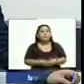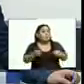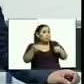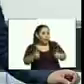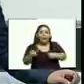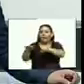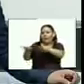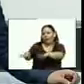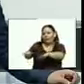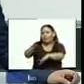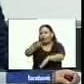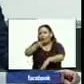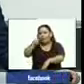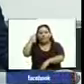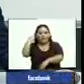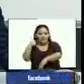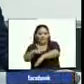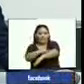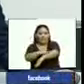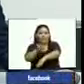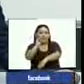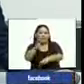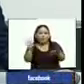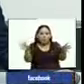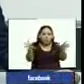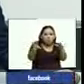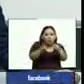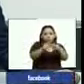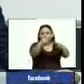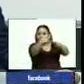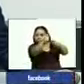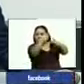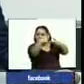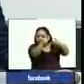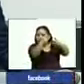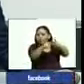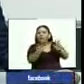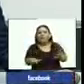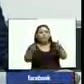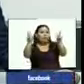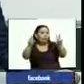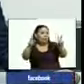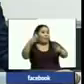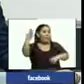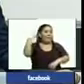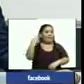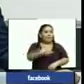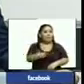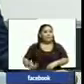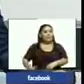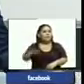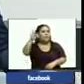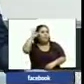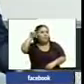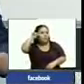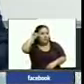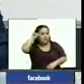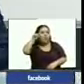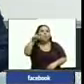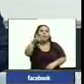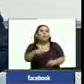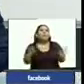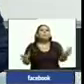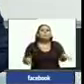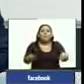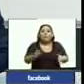Bien, gracias Antonio Valladares. Aquí tenemos un recuento de algunas de las situaciones en las que se ha visto involucrado el expresidente de la República, Mauricio Funes. Ahora